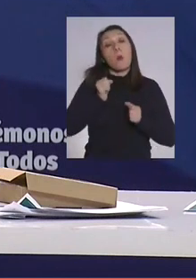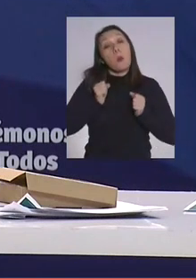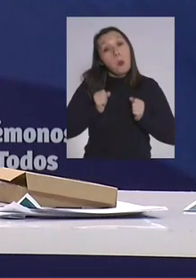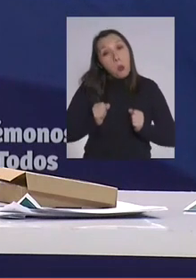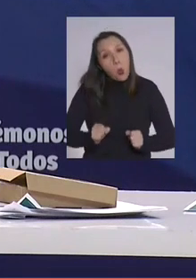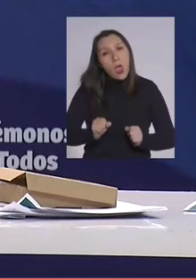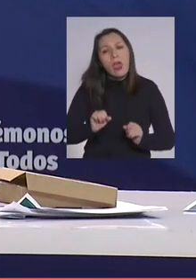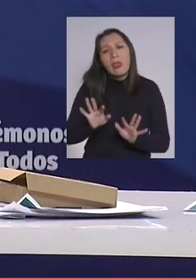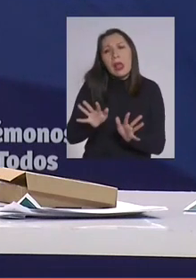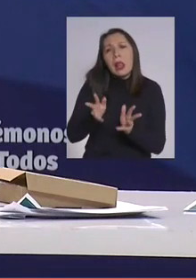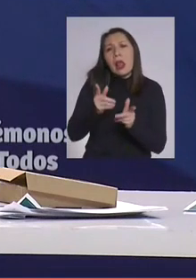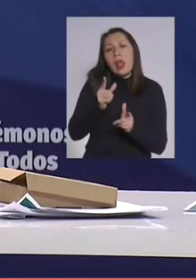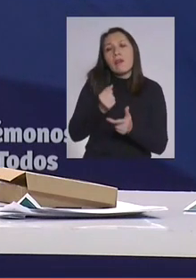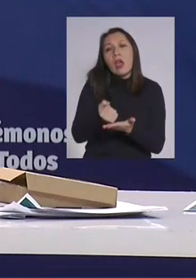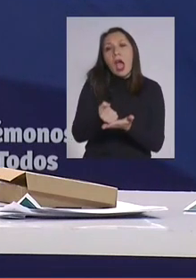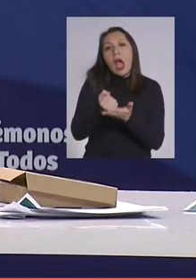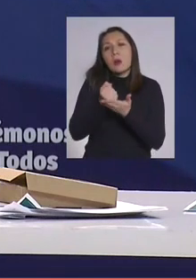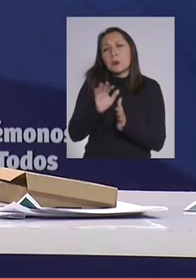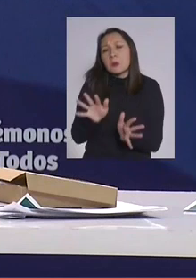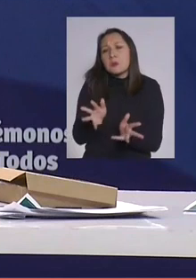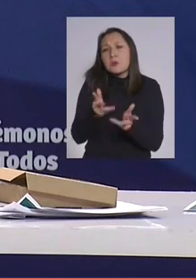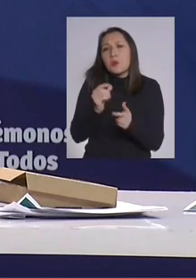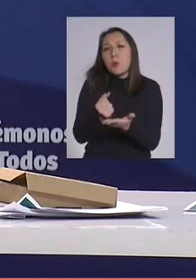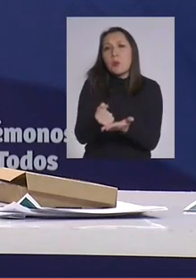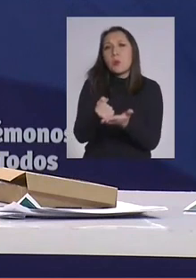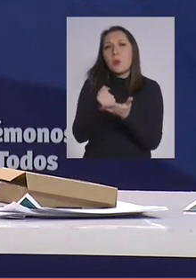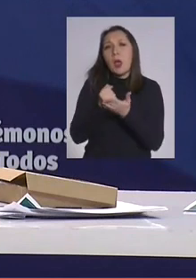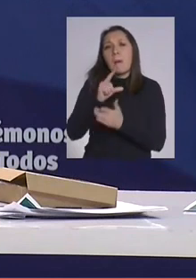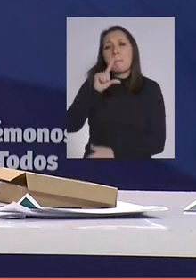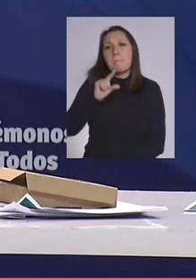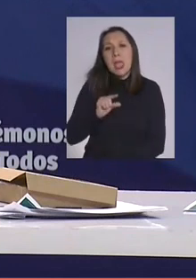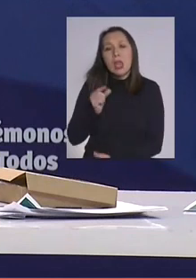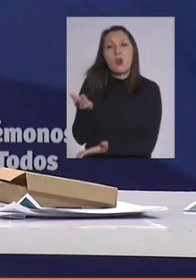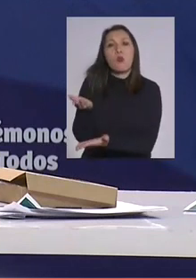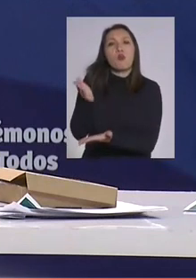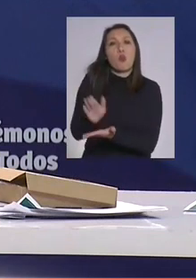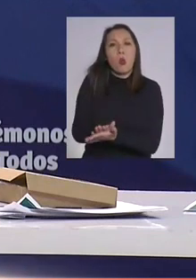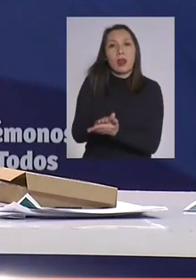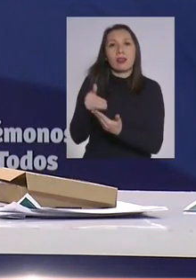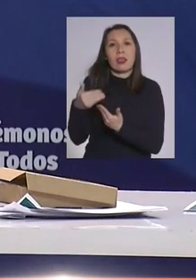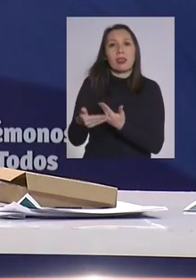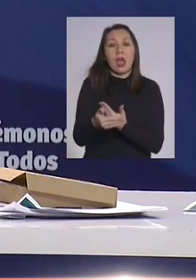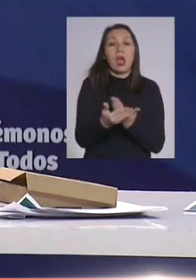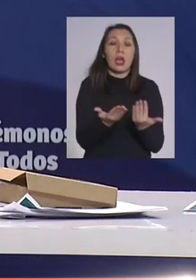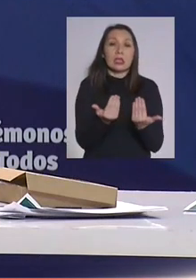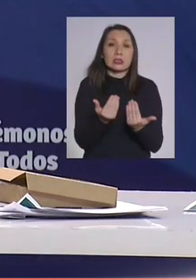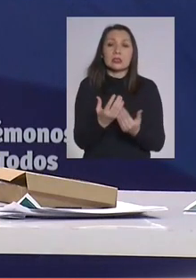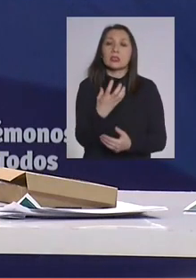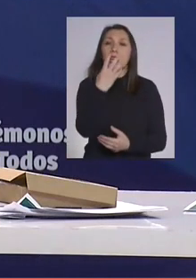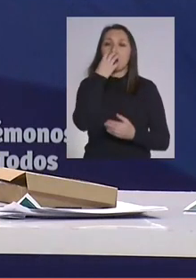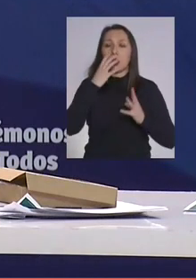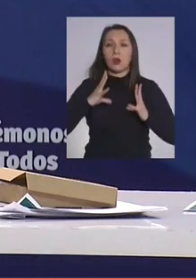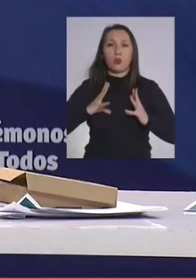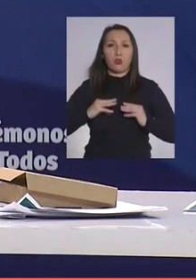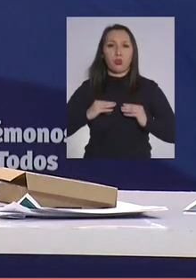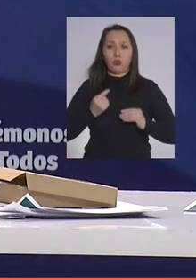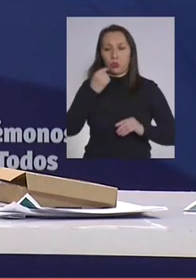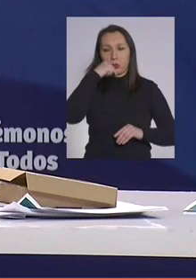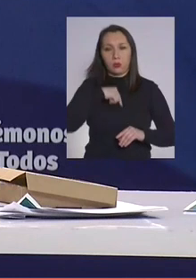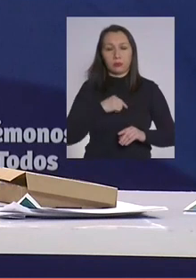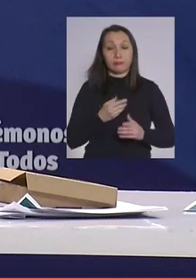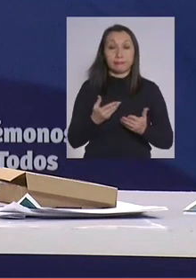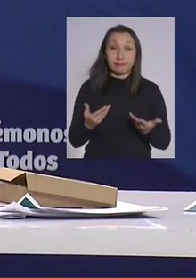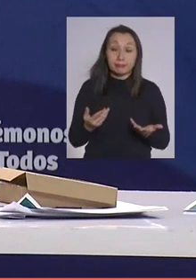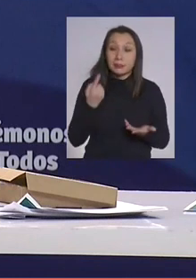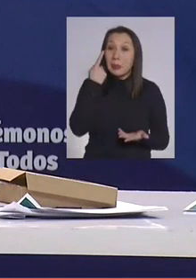tener un leve impacto leve impacto en reducir la mortalidad y la necesidad de ventilación mecánica sin